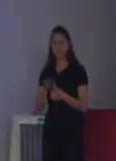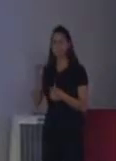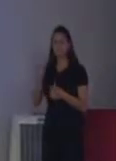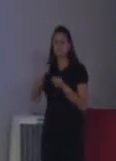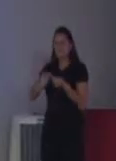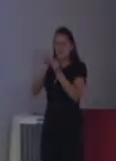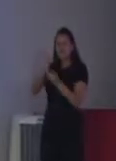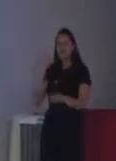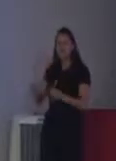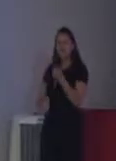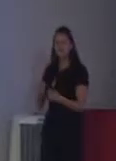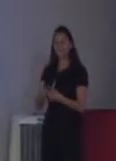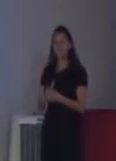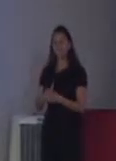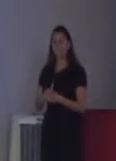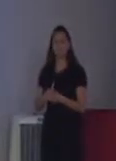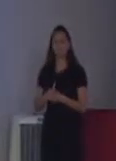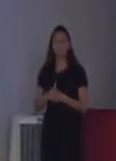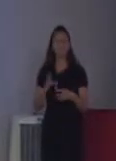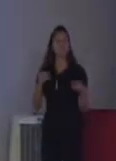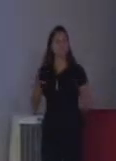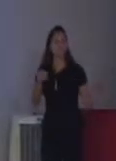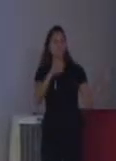¿Por qué? Por el barco.